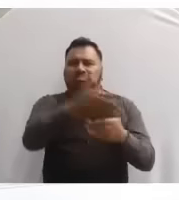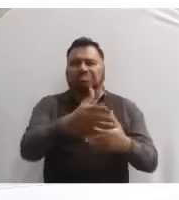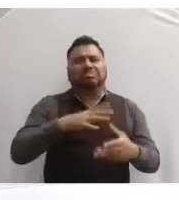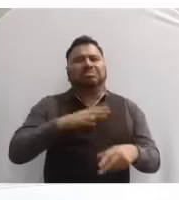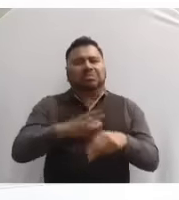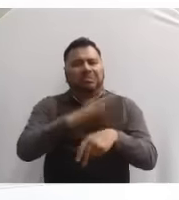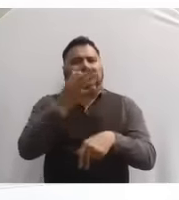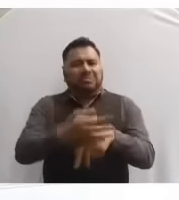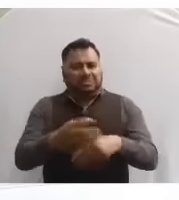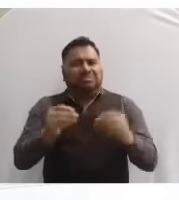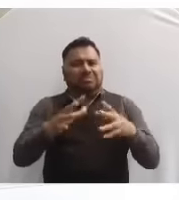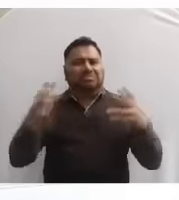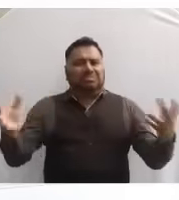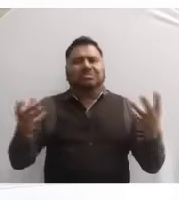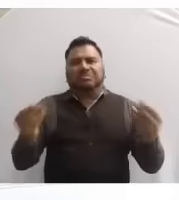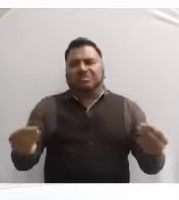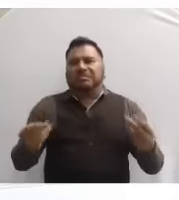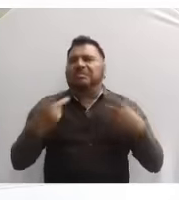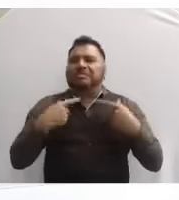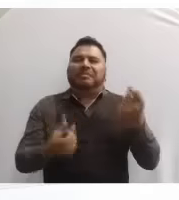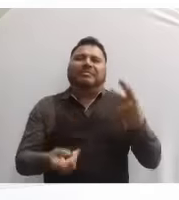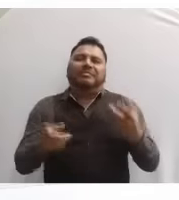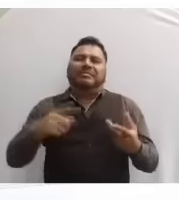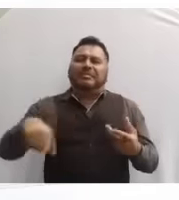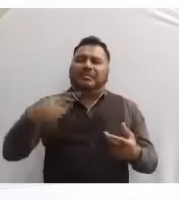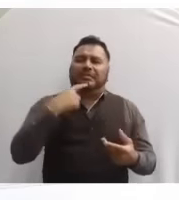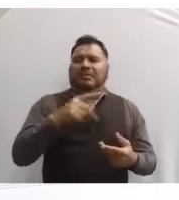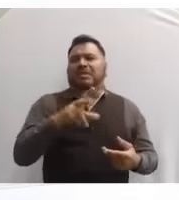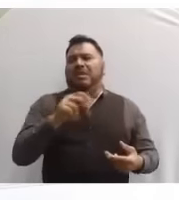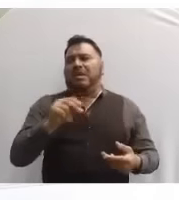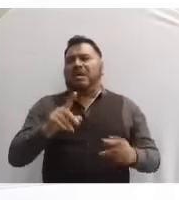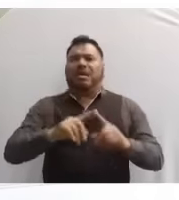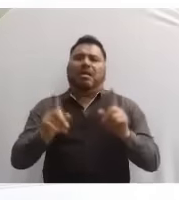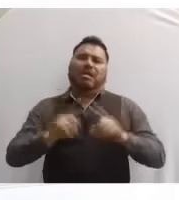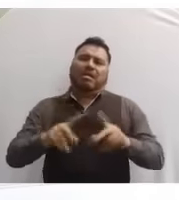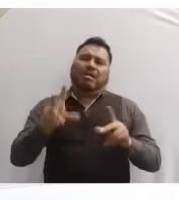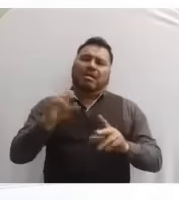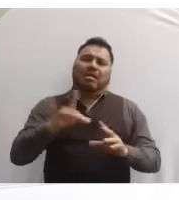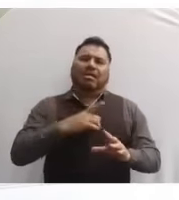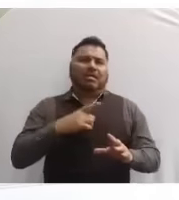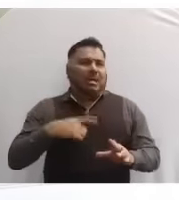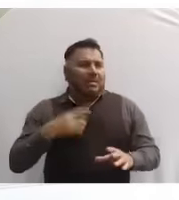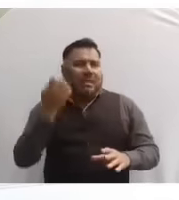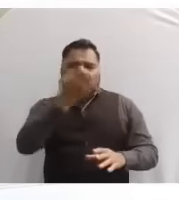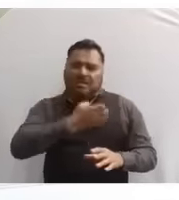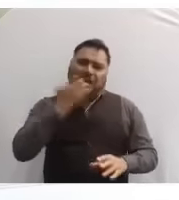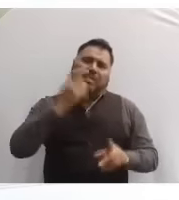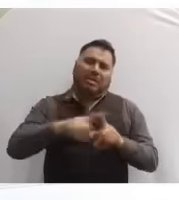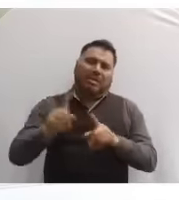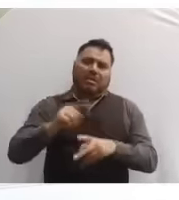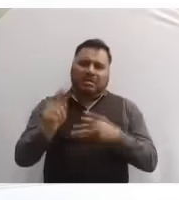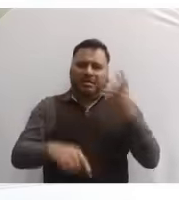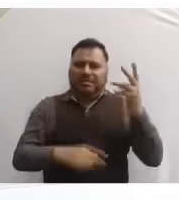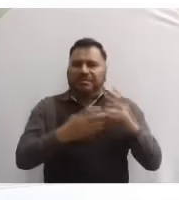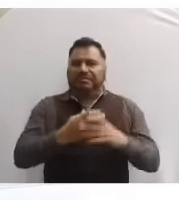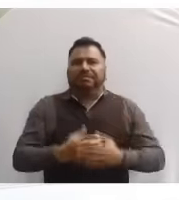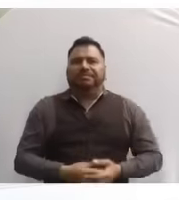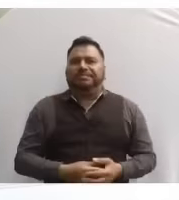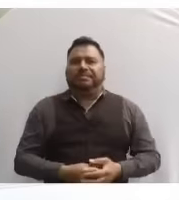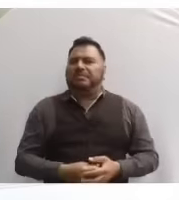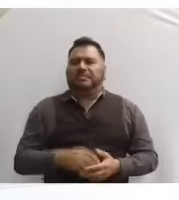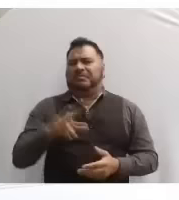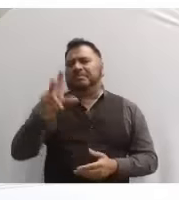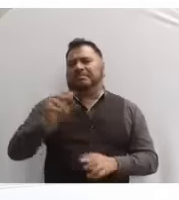preparatorias para todos aquellos que dicen que no, que hay que hacer exámenes y todas esas cosas.